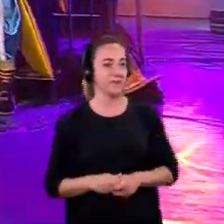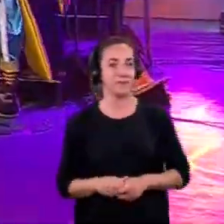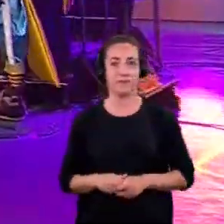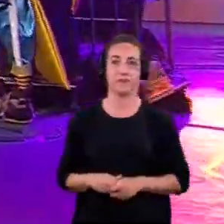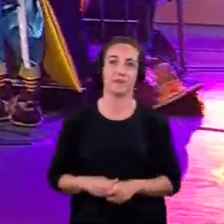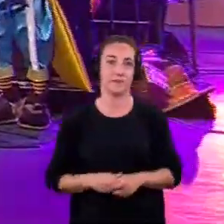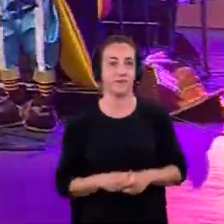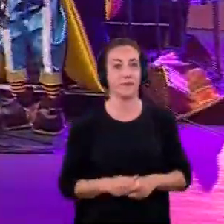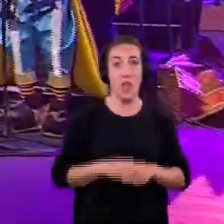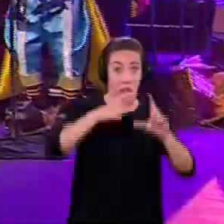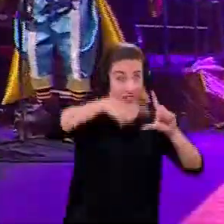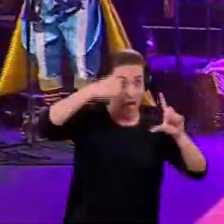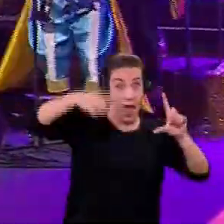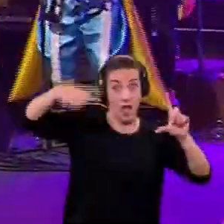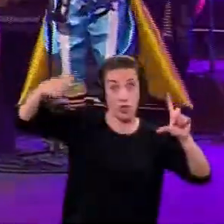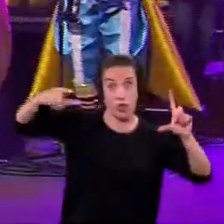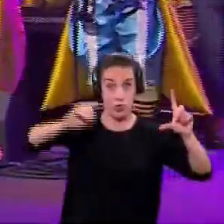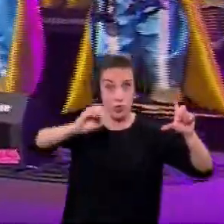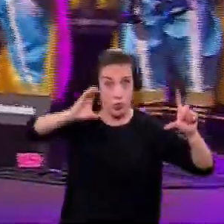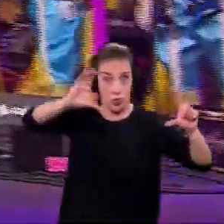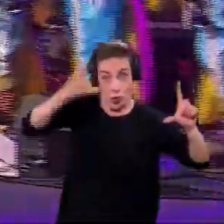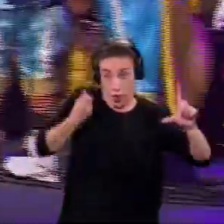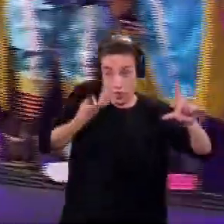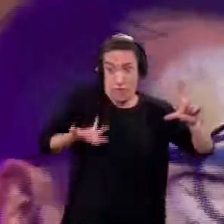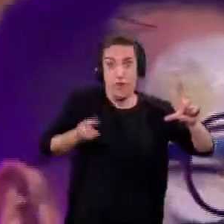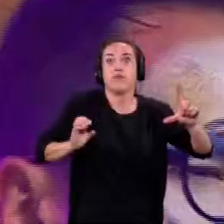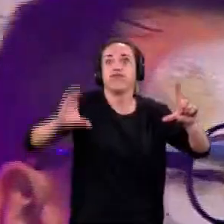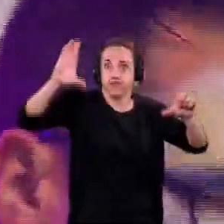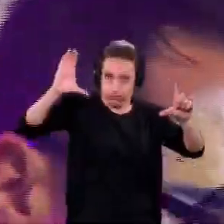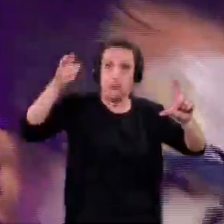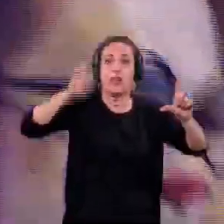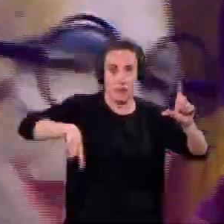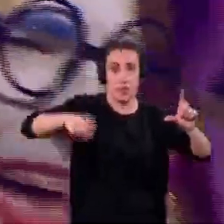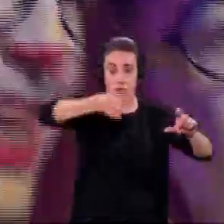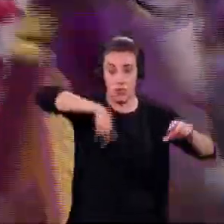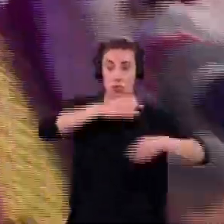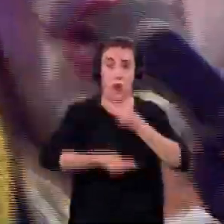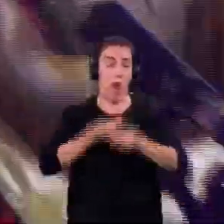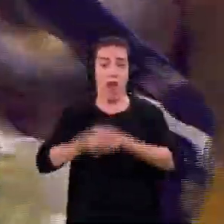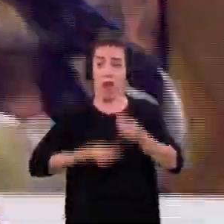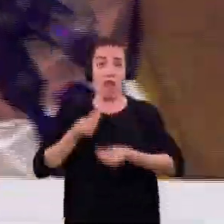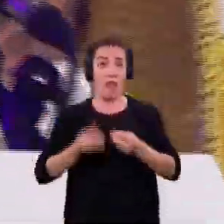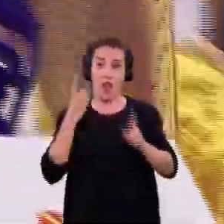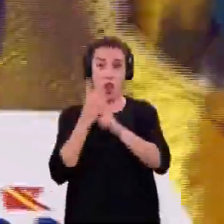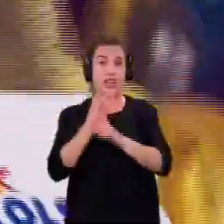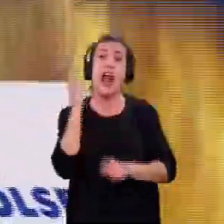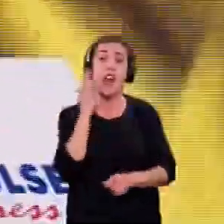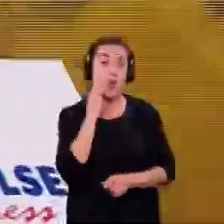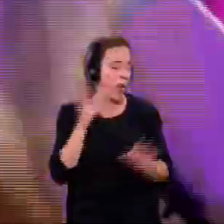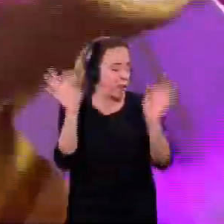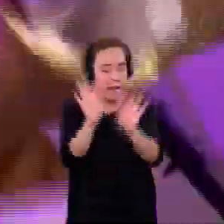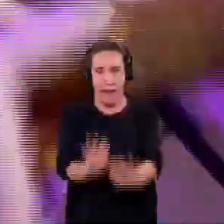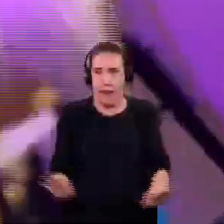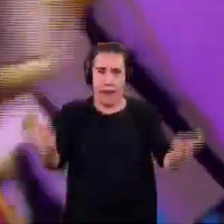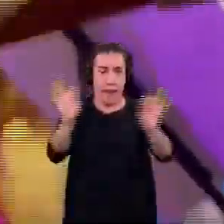Suben sus datos y con ellos su fortuna. Nada podemos hacer contra cara dura.